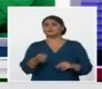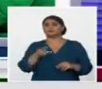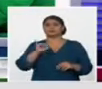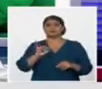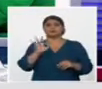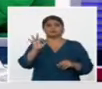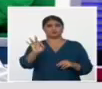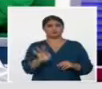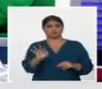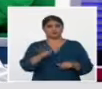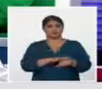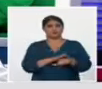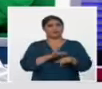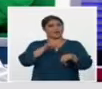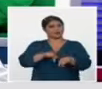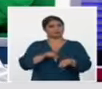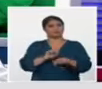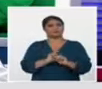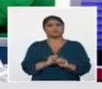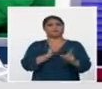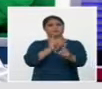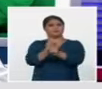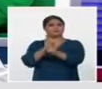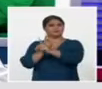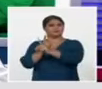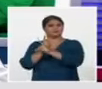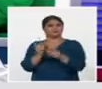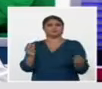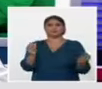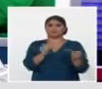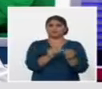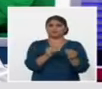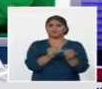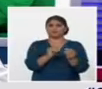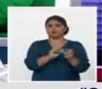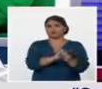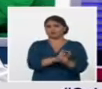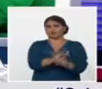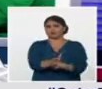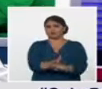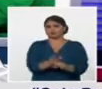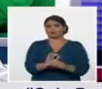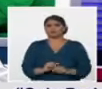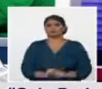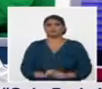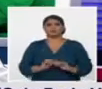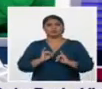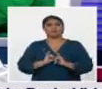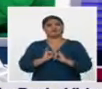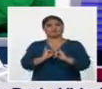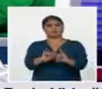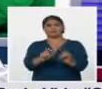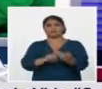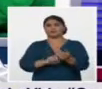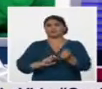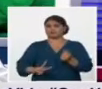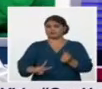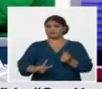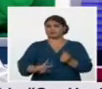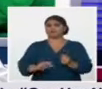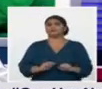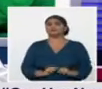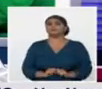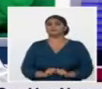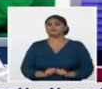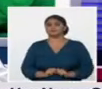94,6%. Podemos decir que por provincias, los casos